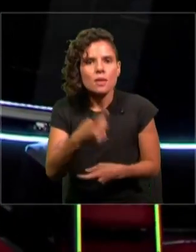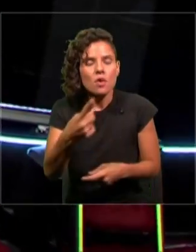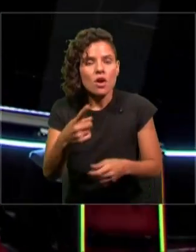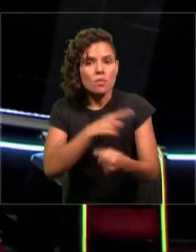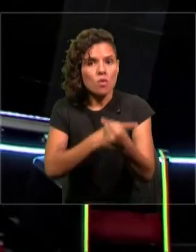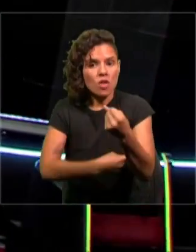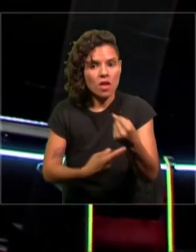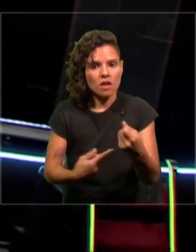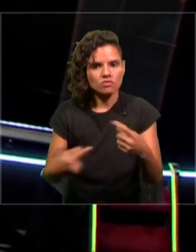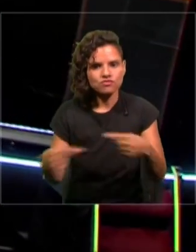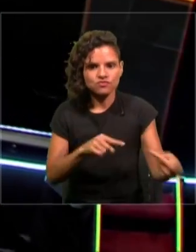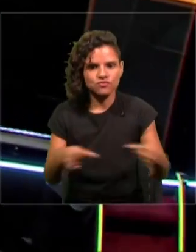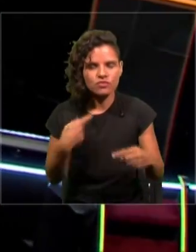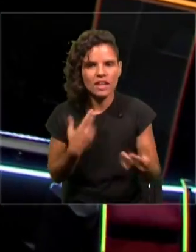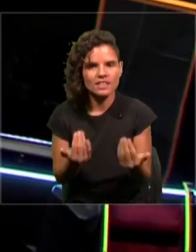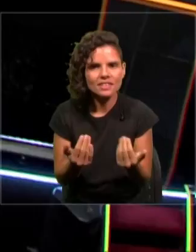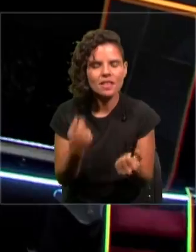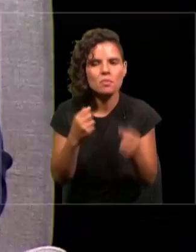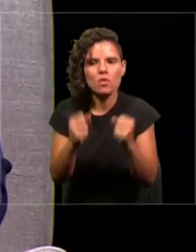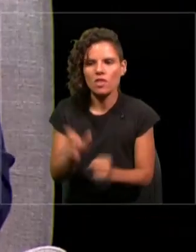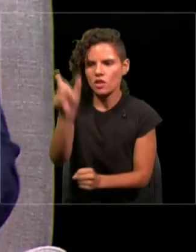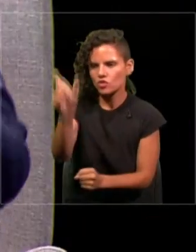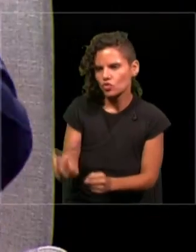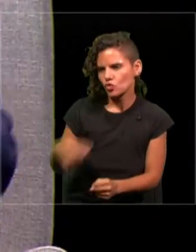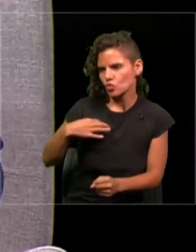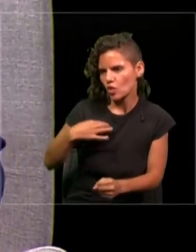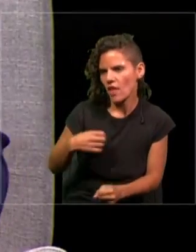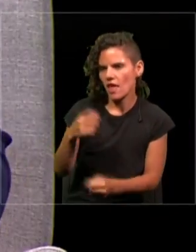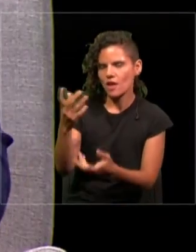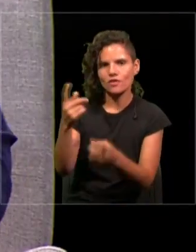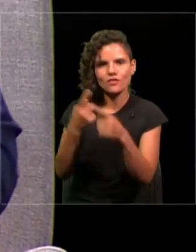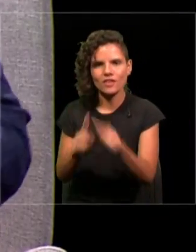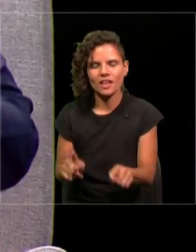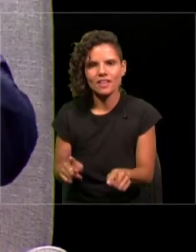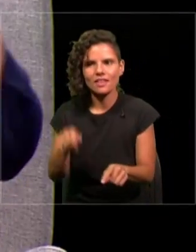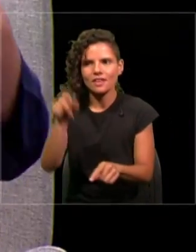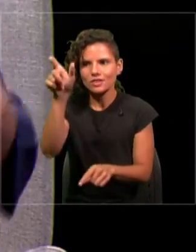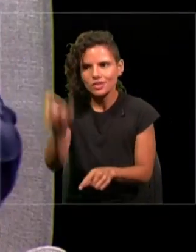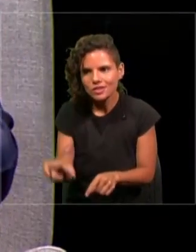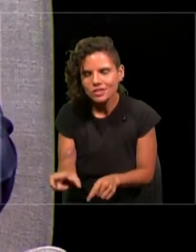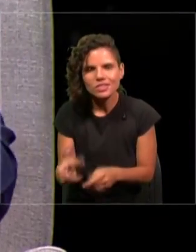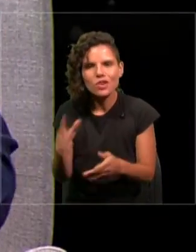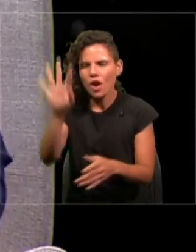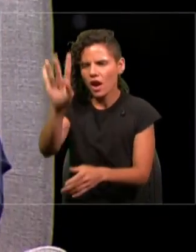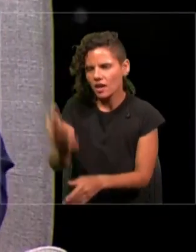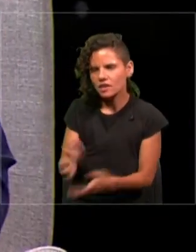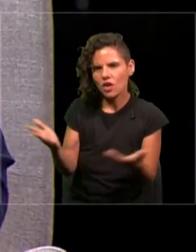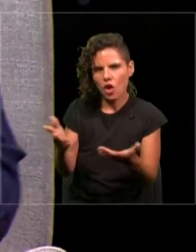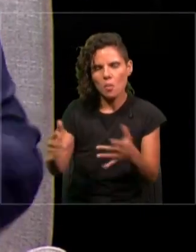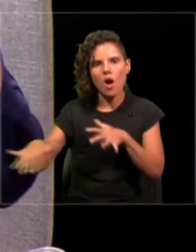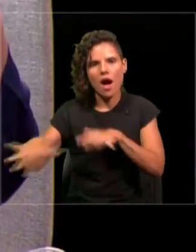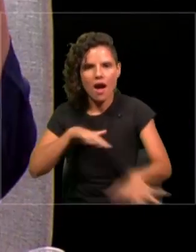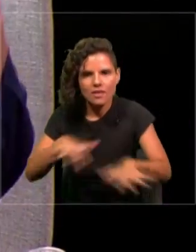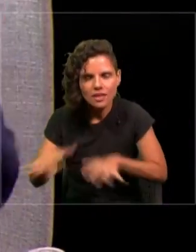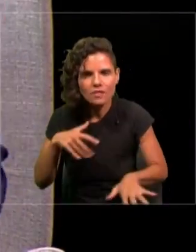necesidad de construir un ciudadano distinto, que es un ciudadano activo, que es un ciudadano que no solamente se moviliza en la calle, sino que ahora tiene que buscar